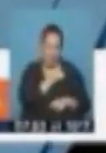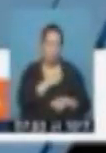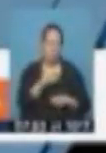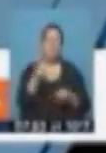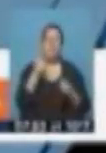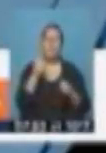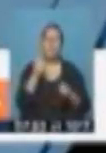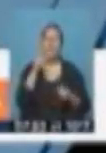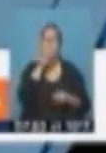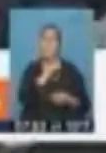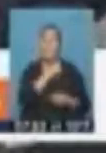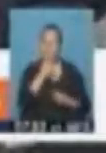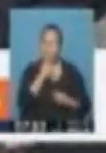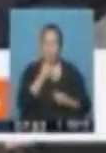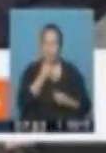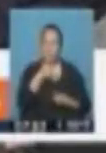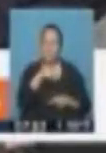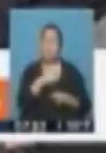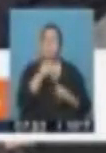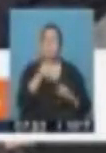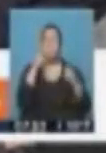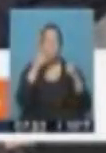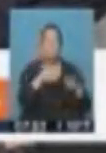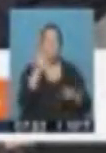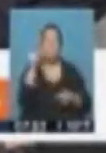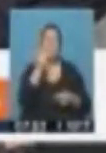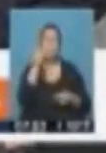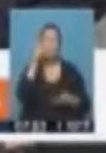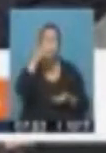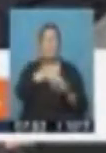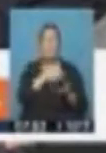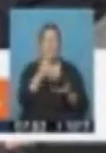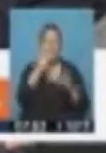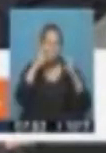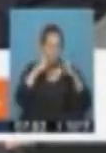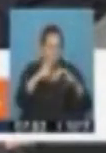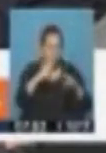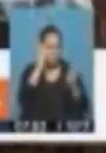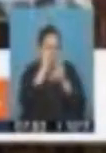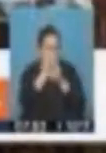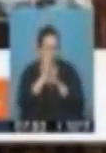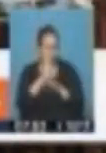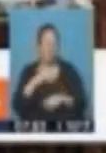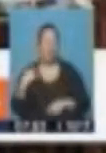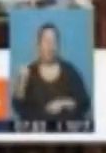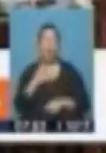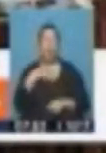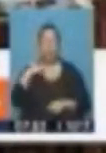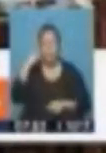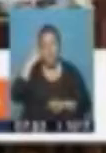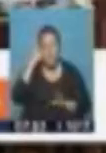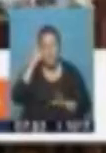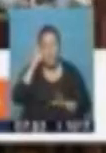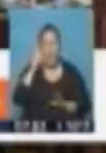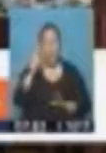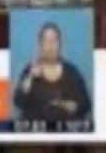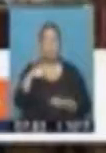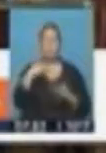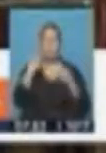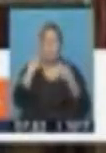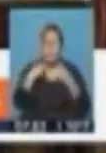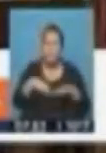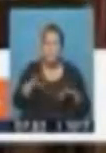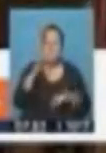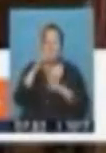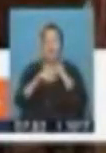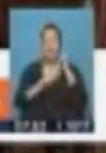son reservados? Los que hacen al objetivo fundamental de la agencia, que es hacer inteligencia. Nosotros estimamos que abrir